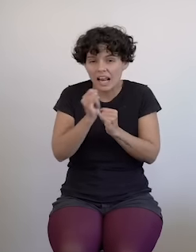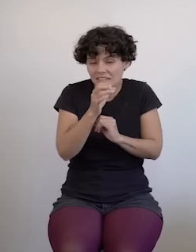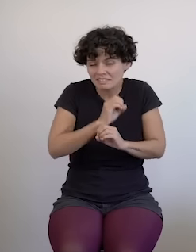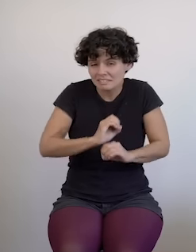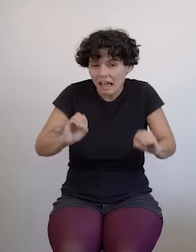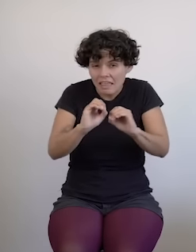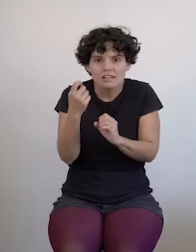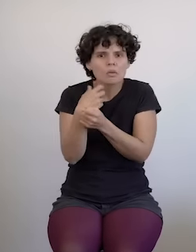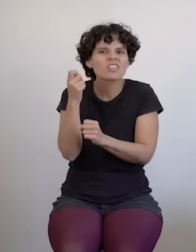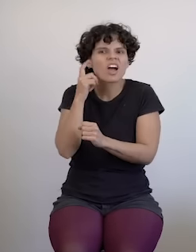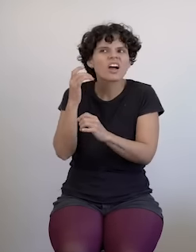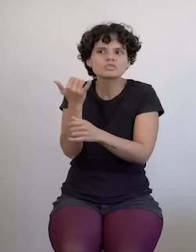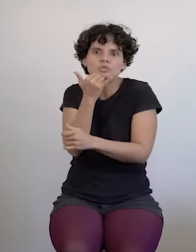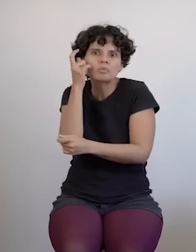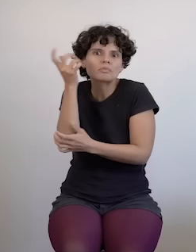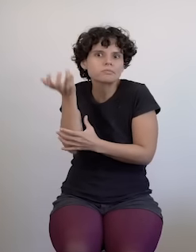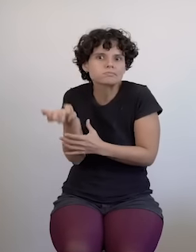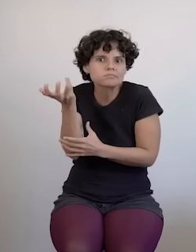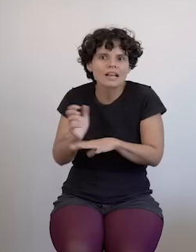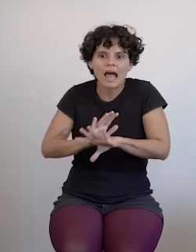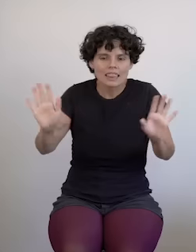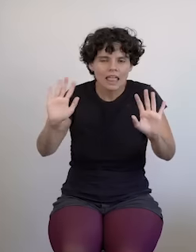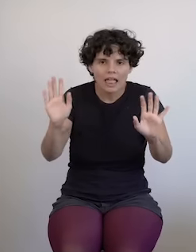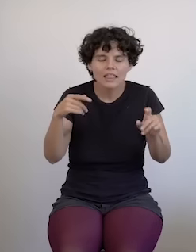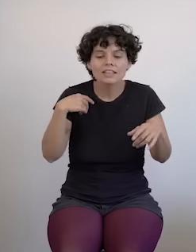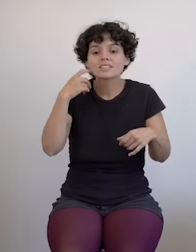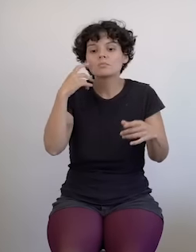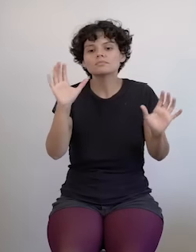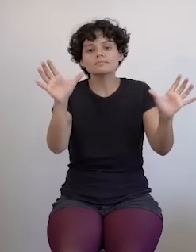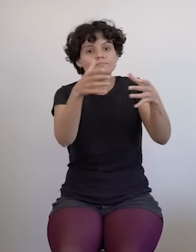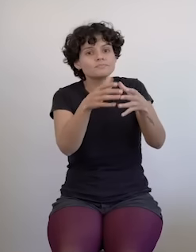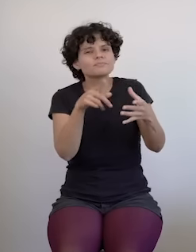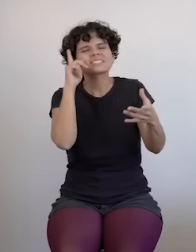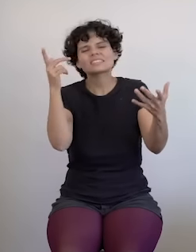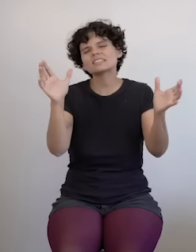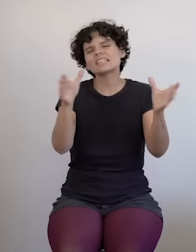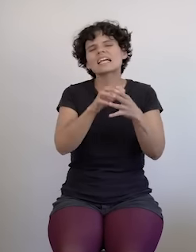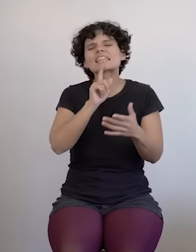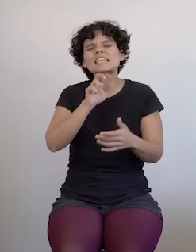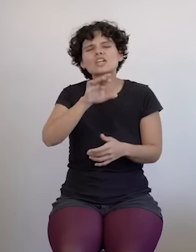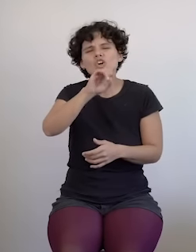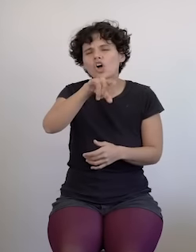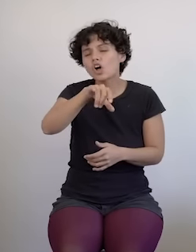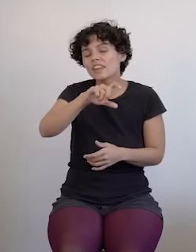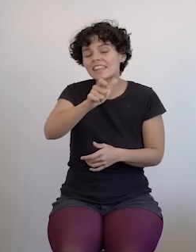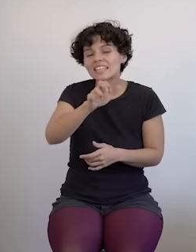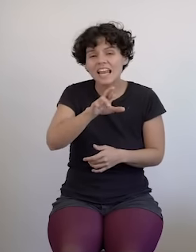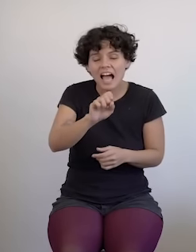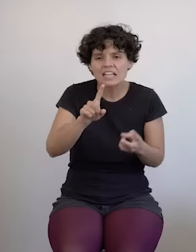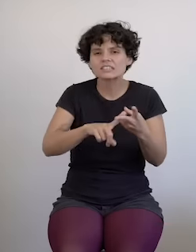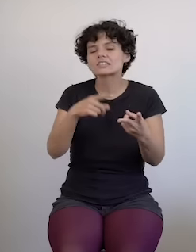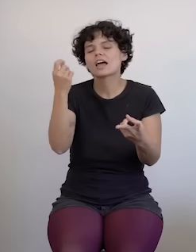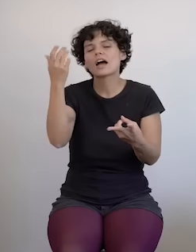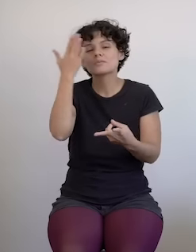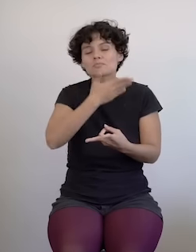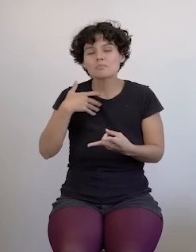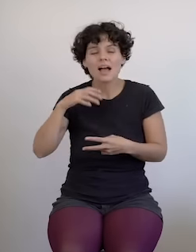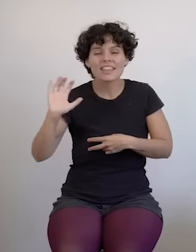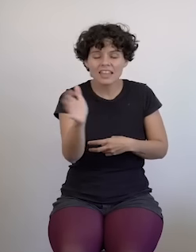una lucha, no había internet en ese tiempo para descargar pistas. Aunque agradecer a los grandes grupos como Tiro Gracia, Panteras